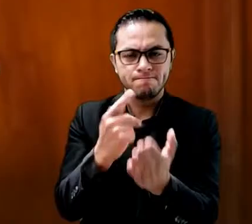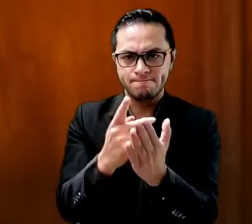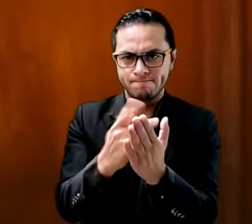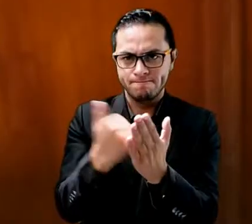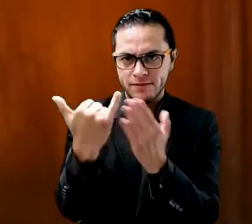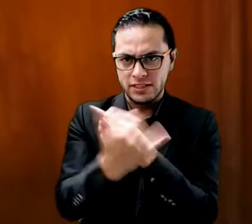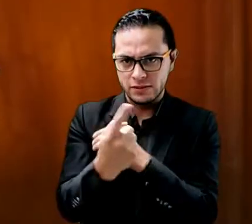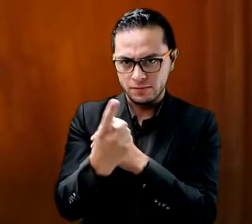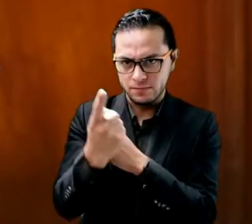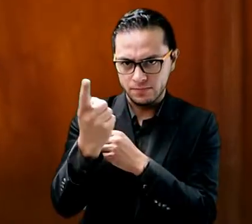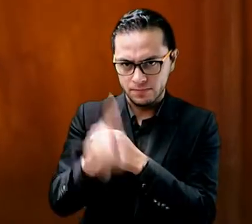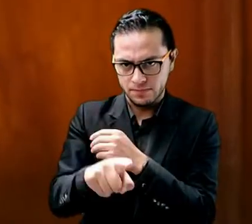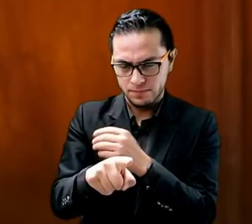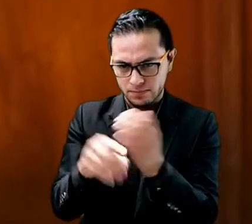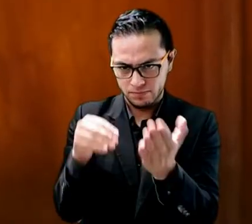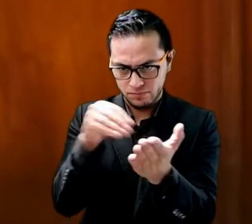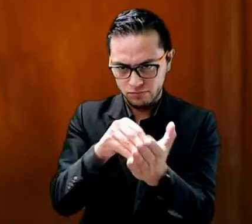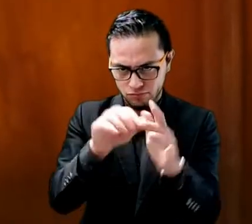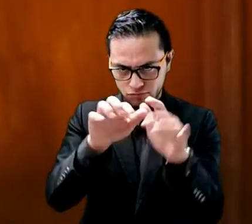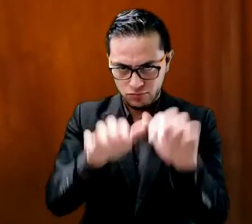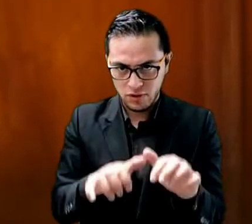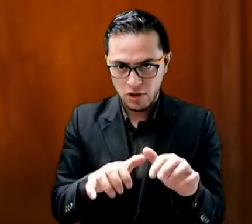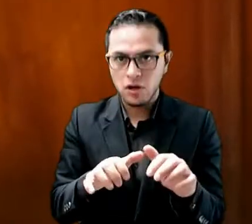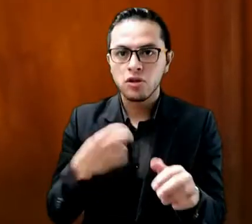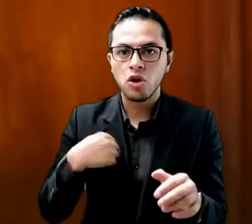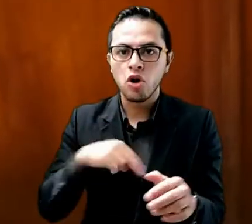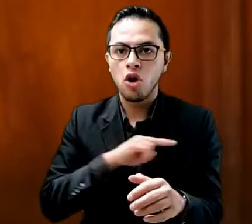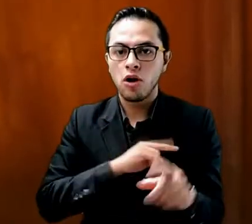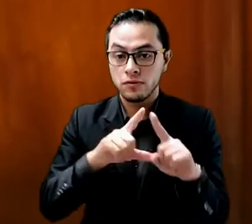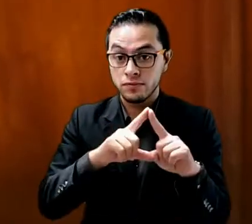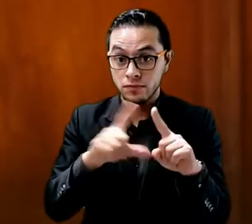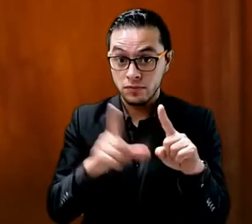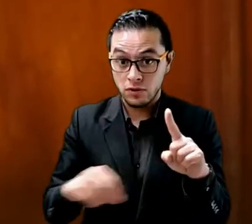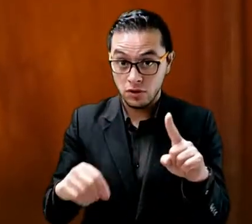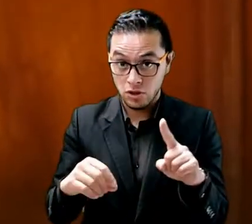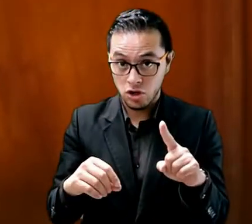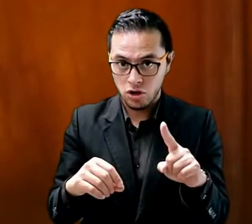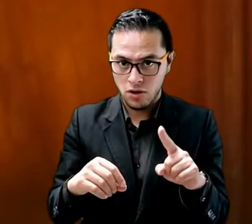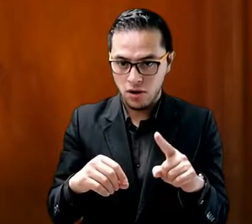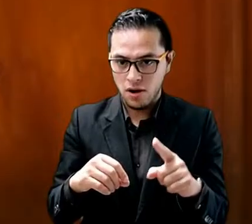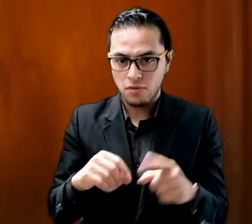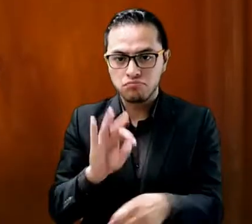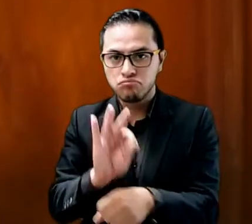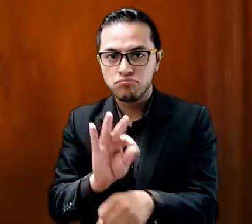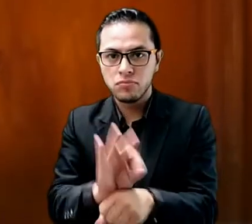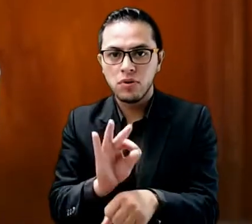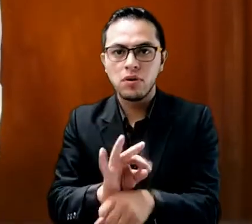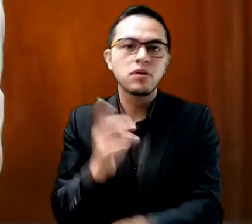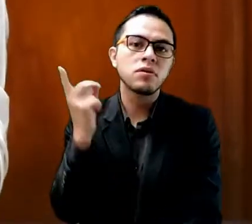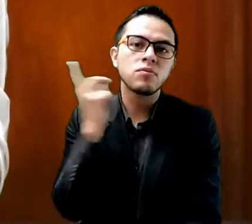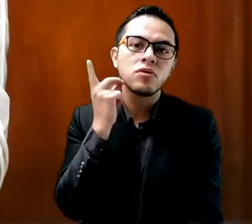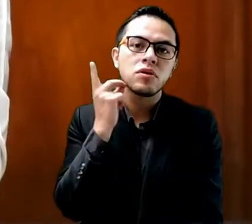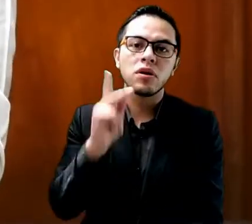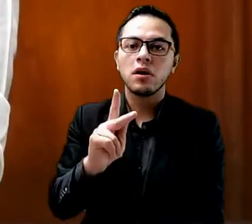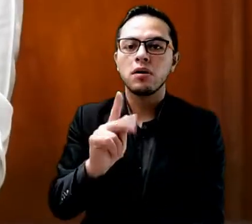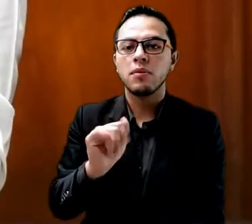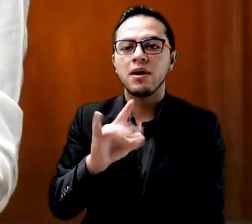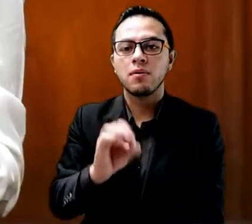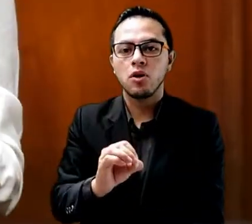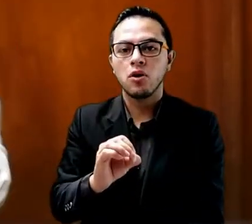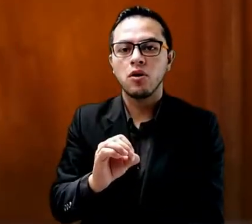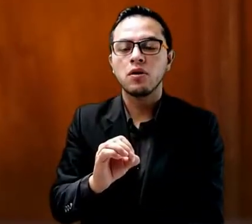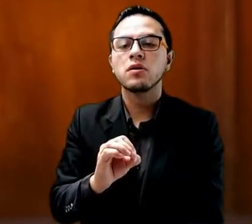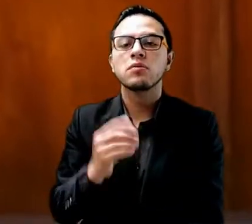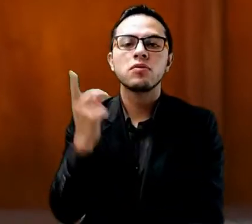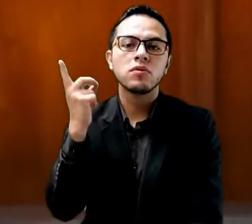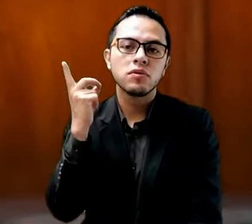decreto correspondiente. Por una patria ordenada y generosa, diputado Noa Roberto Azar Figueroa, diputado Pablo Fernández de Ceballos. Es